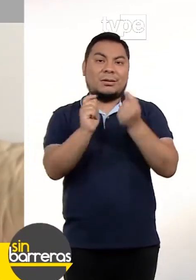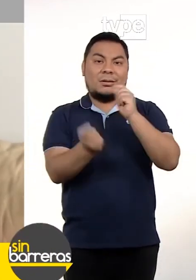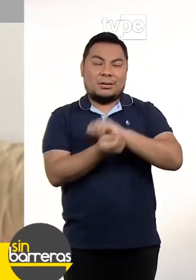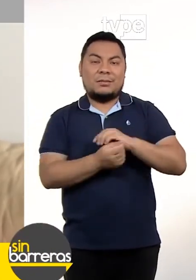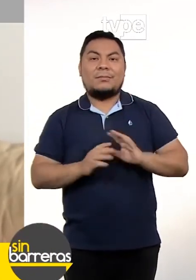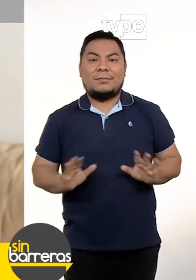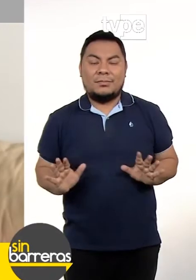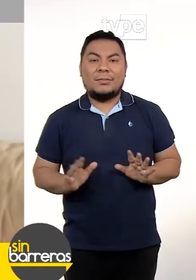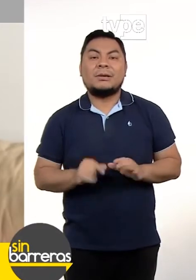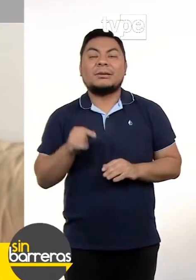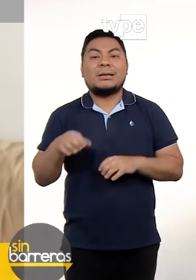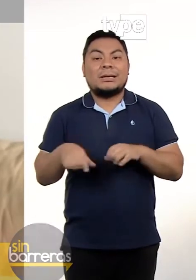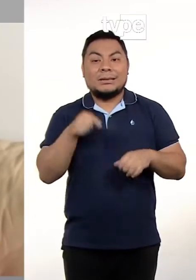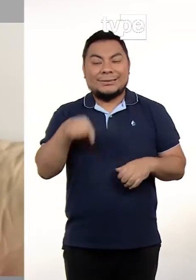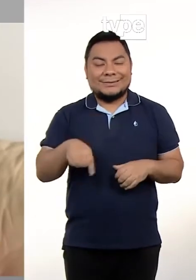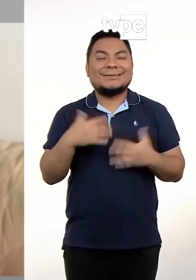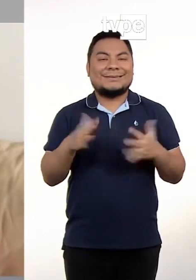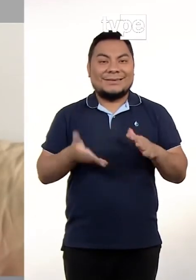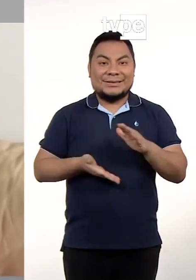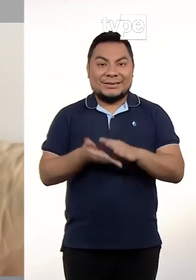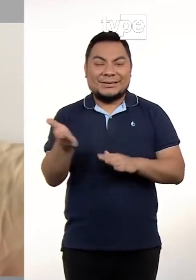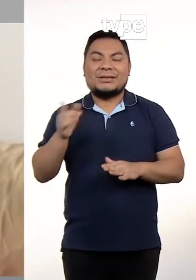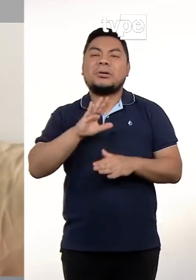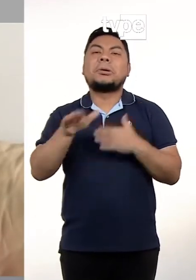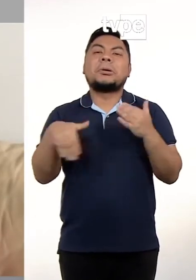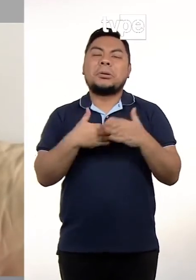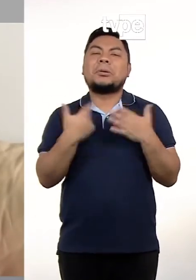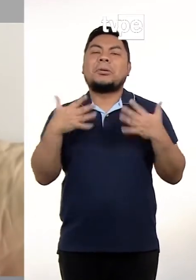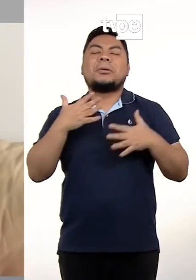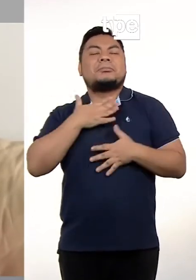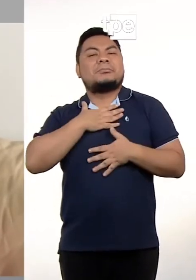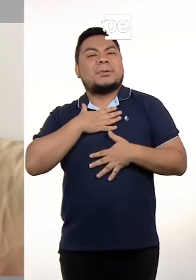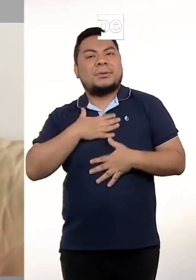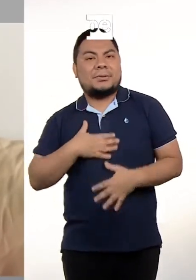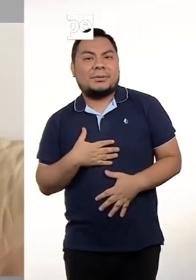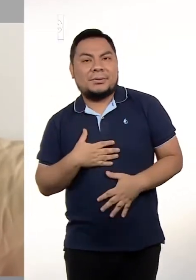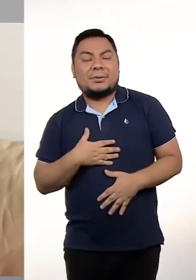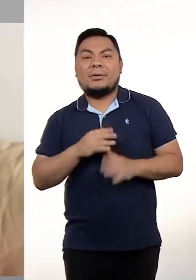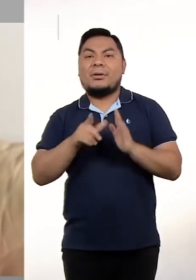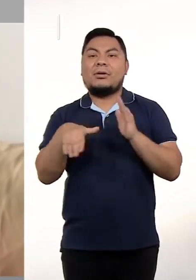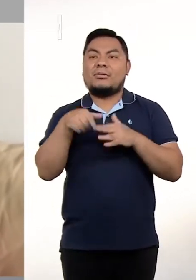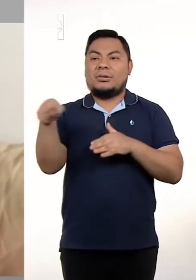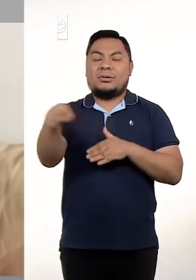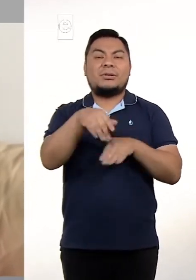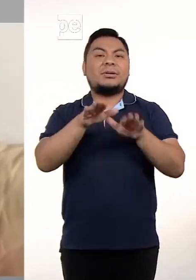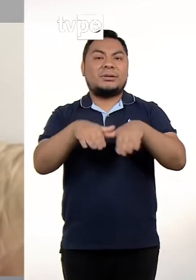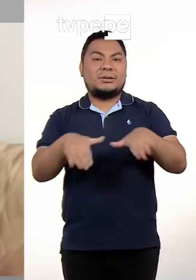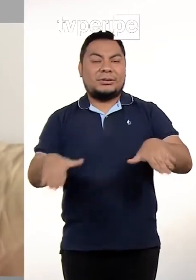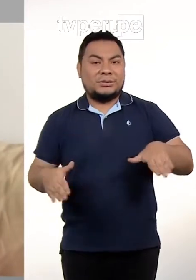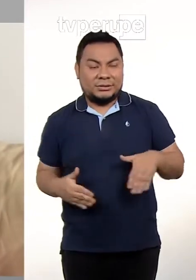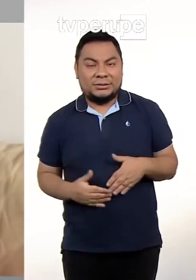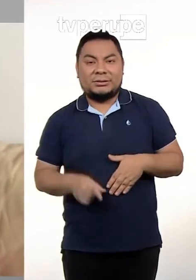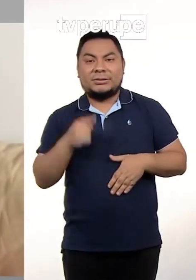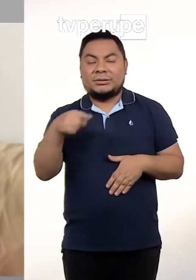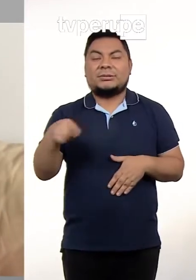ropa y hacer que esta experiencia sea sumamente grata para nuestros niños, nuestras niñas